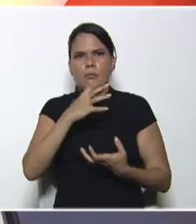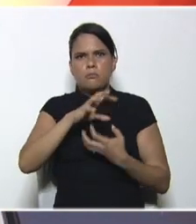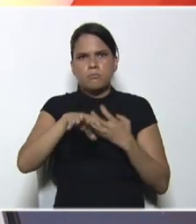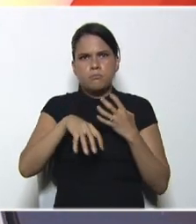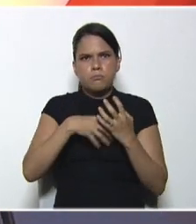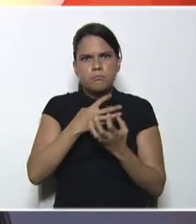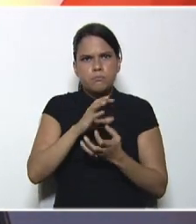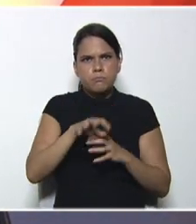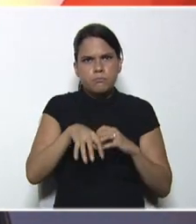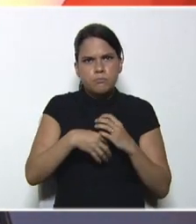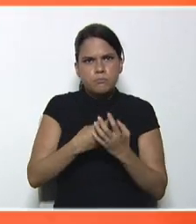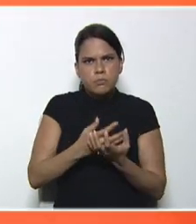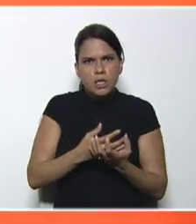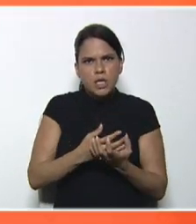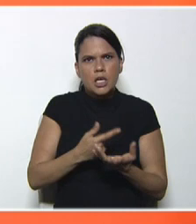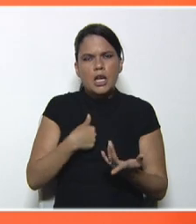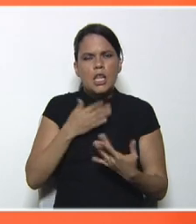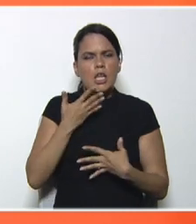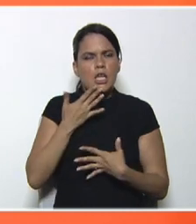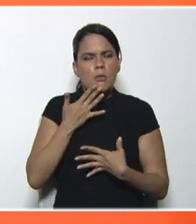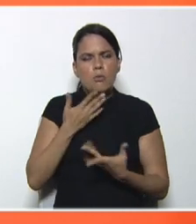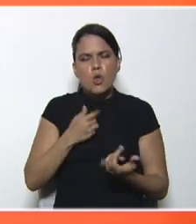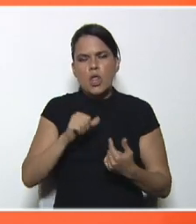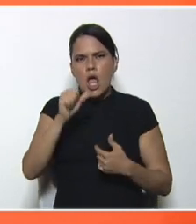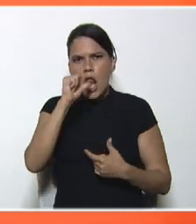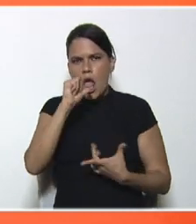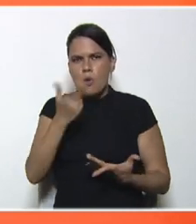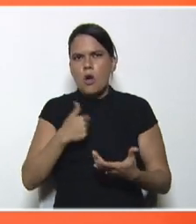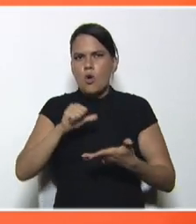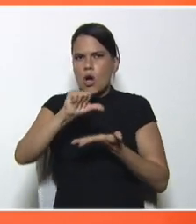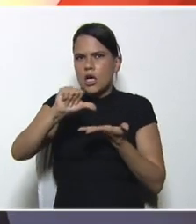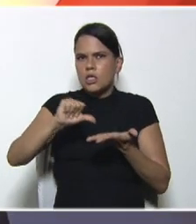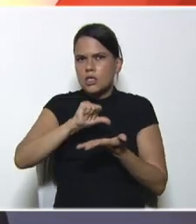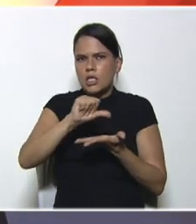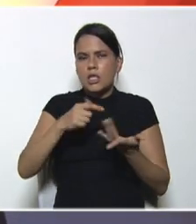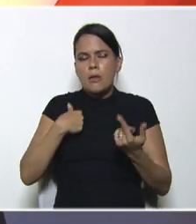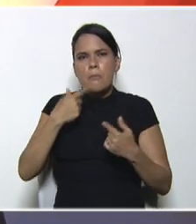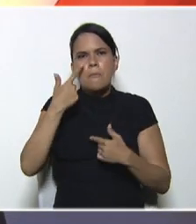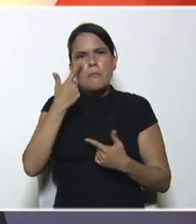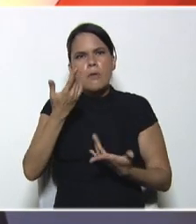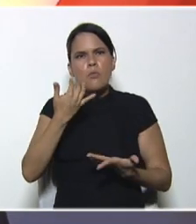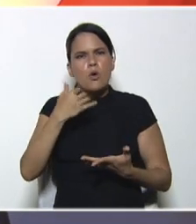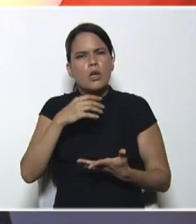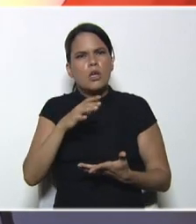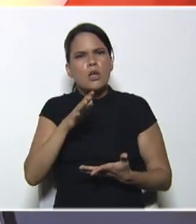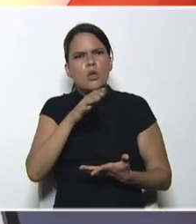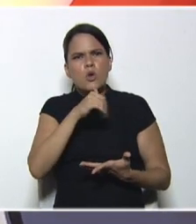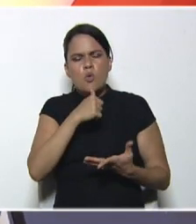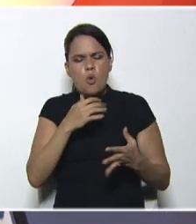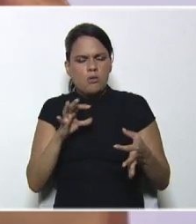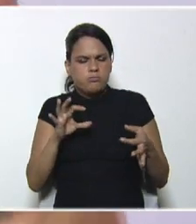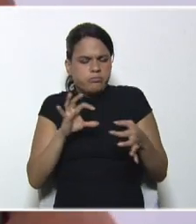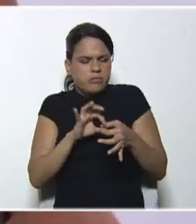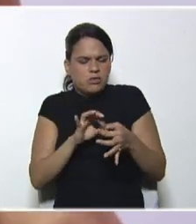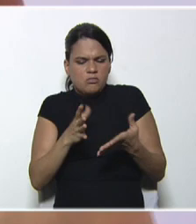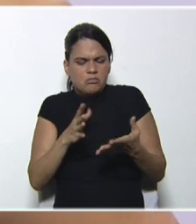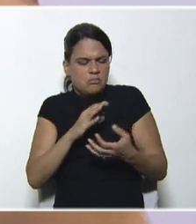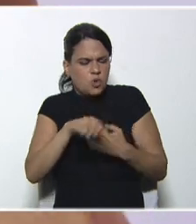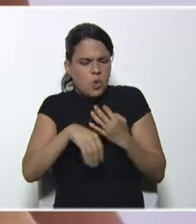de este ejemplo del agua con aceite, vemos que no hay interacción, ¿ok?